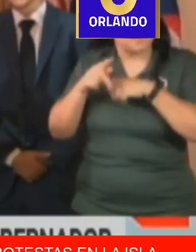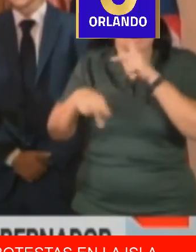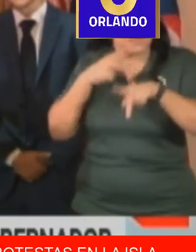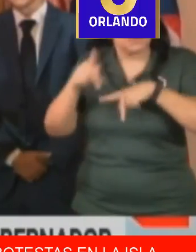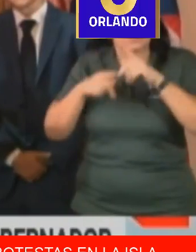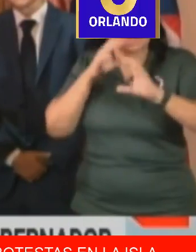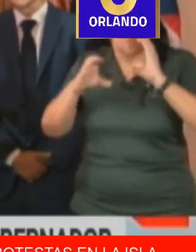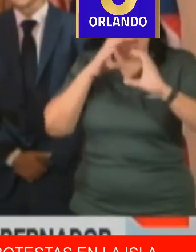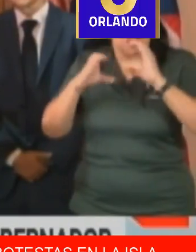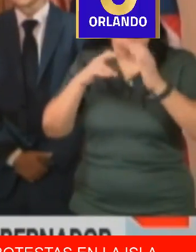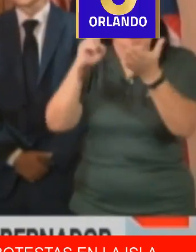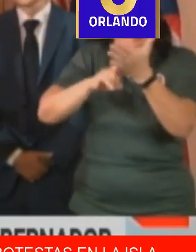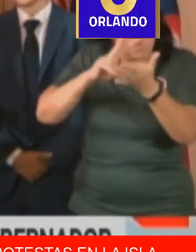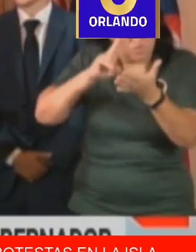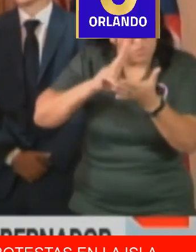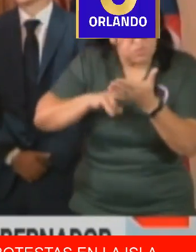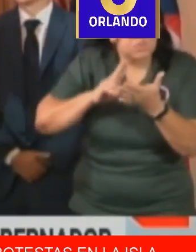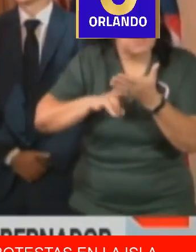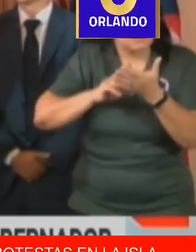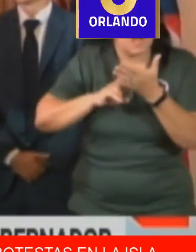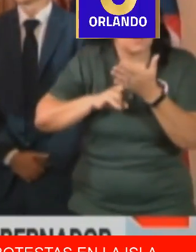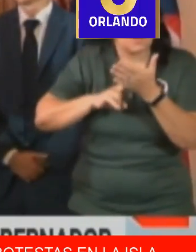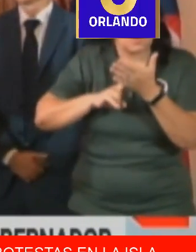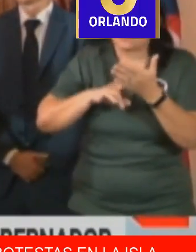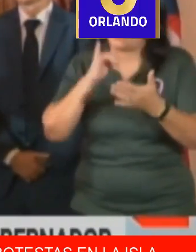nuevas corporaciones con otros nombres? Bueno,